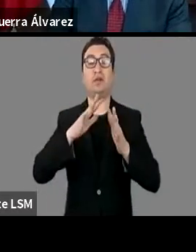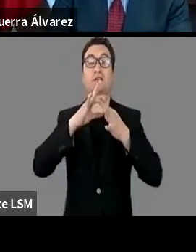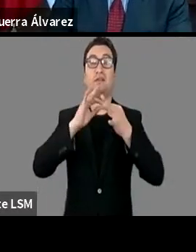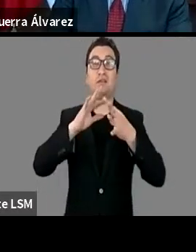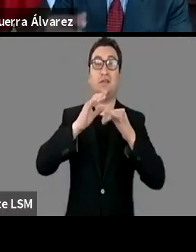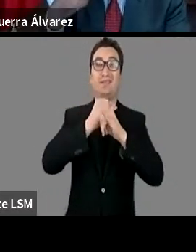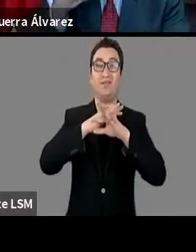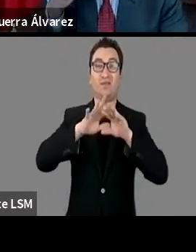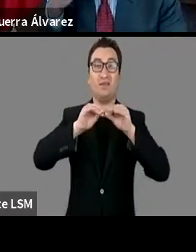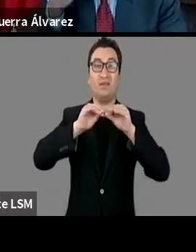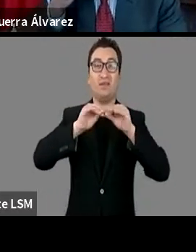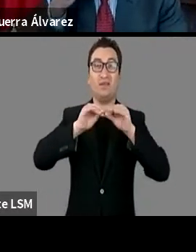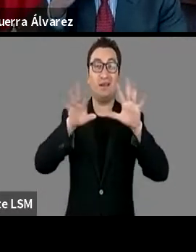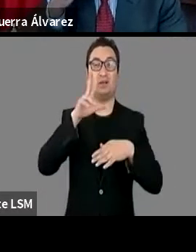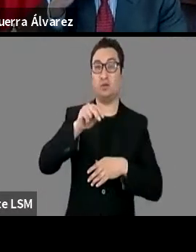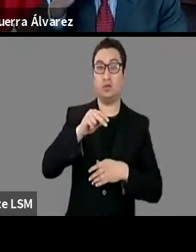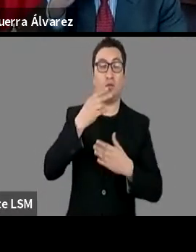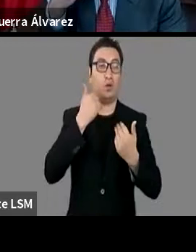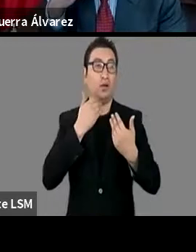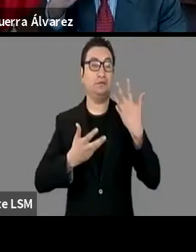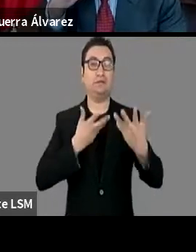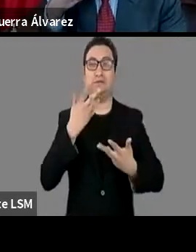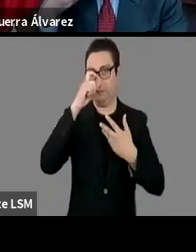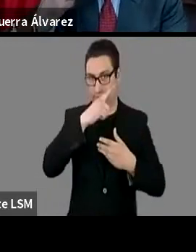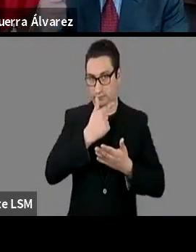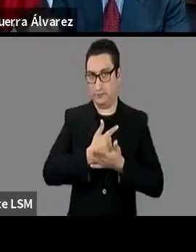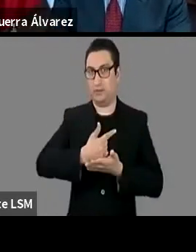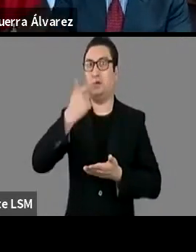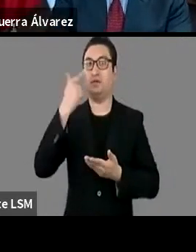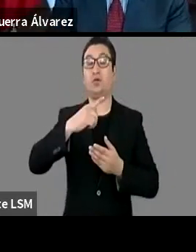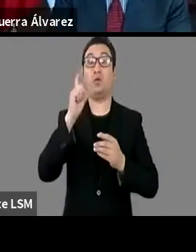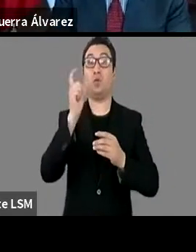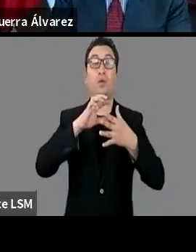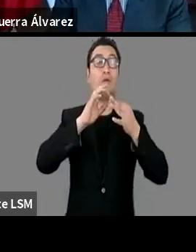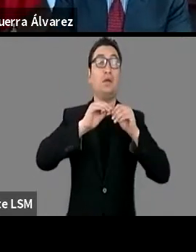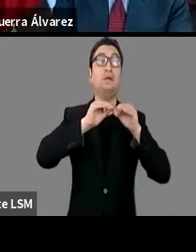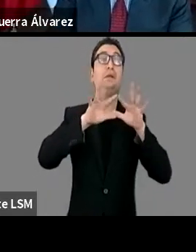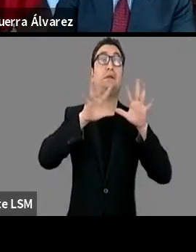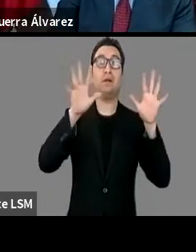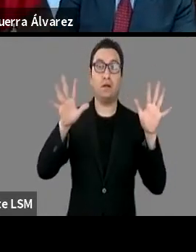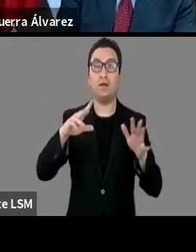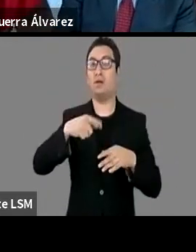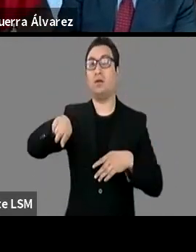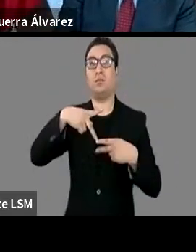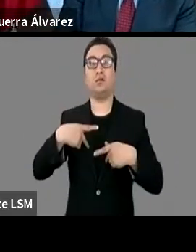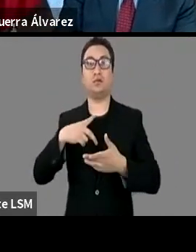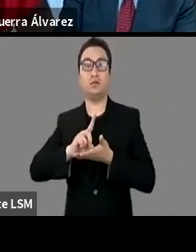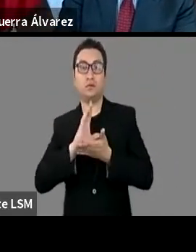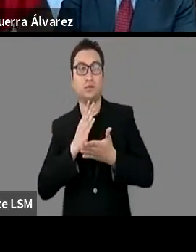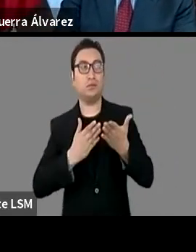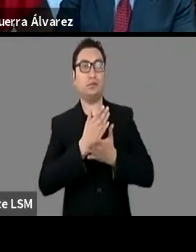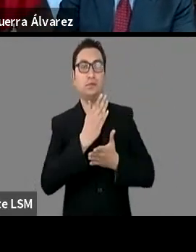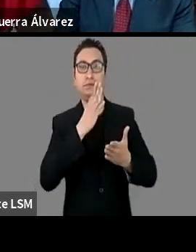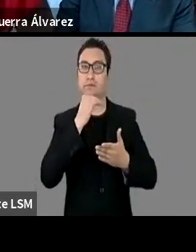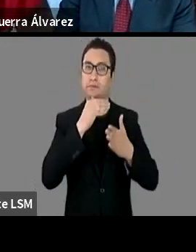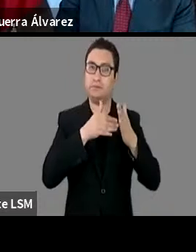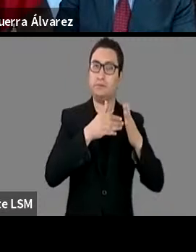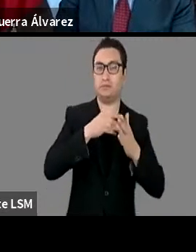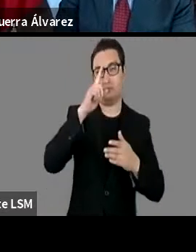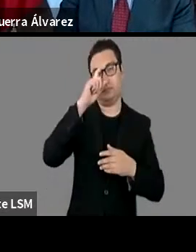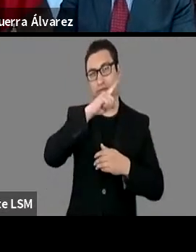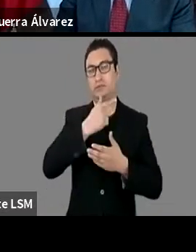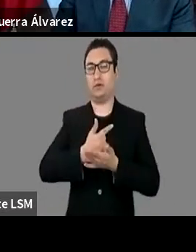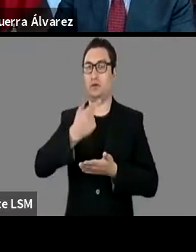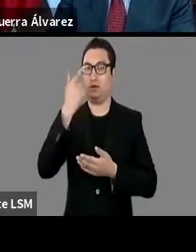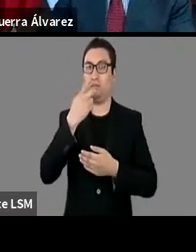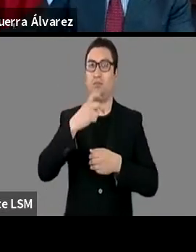con discapacidad. En esta crisis se intensifican aún más las barreras que enfrentan las personas